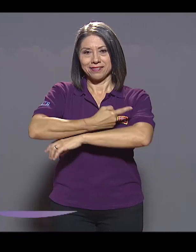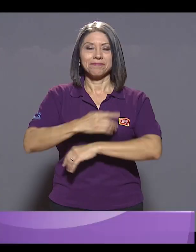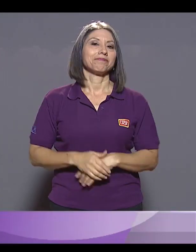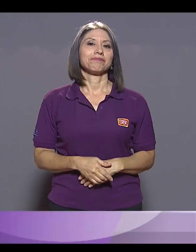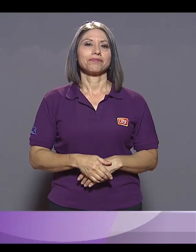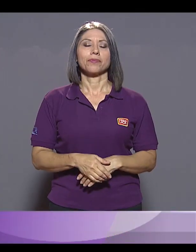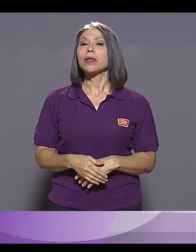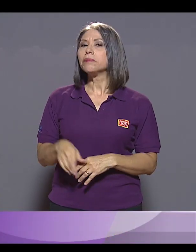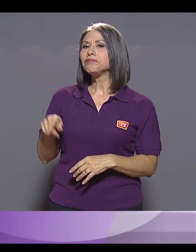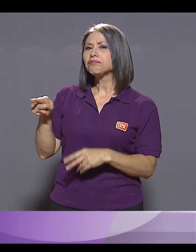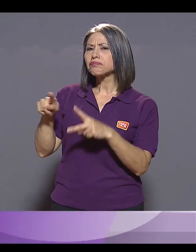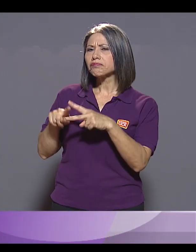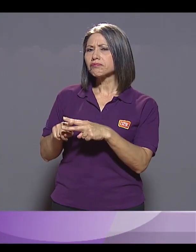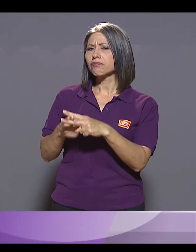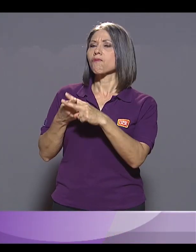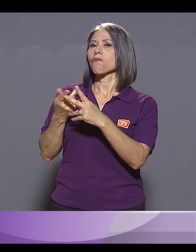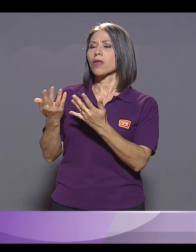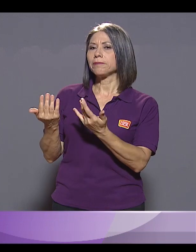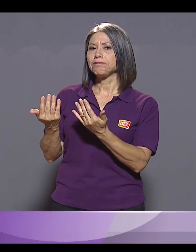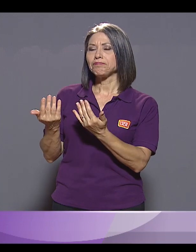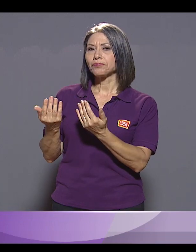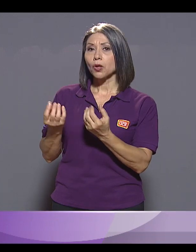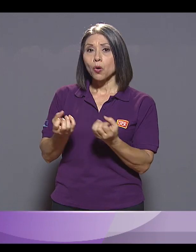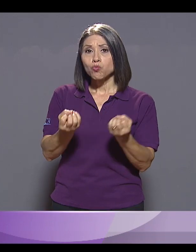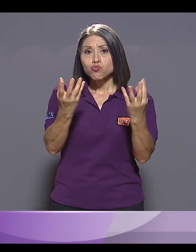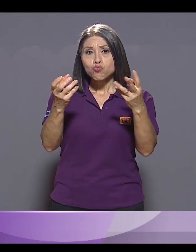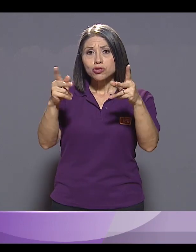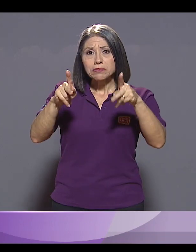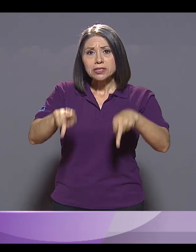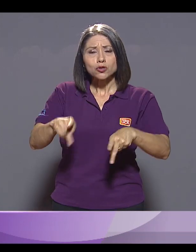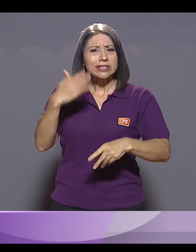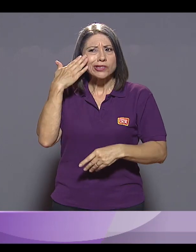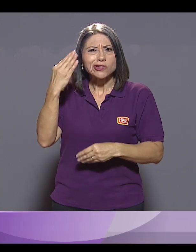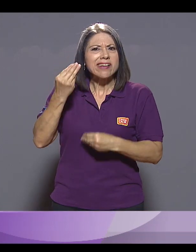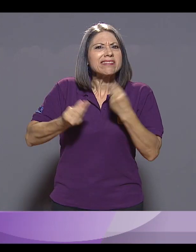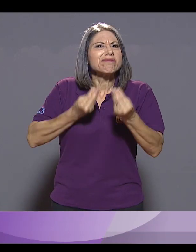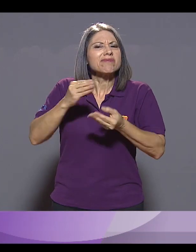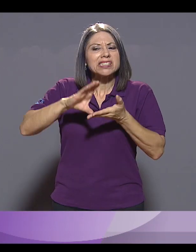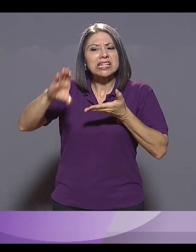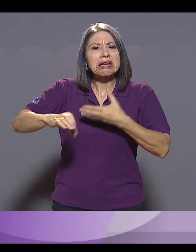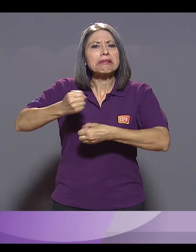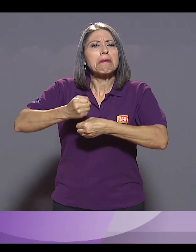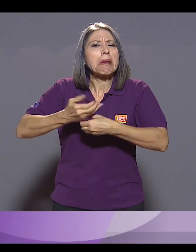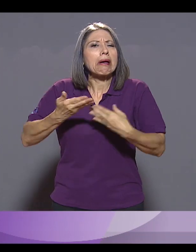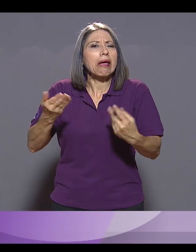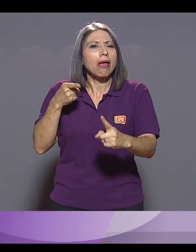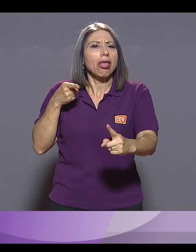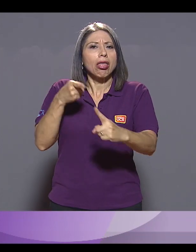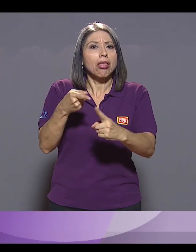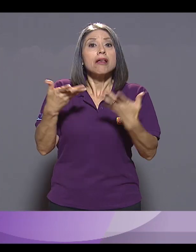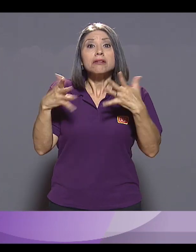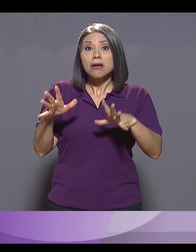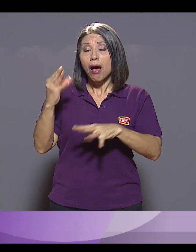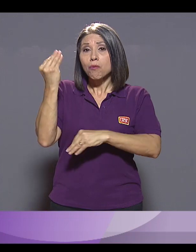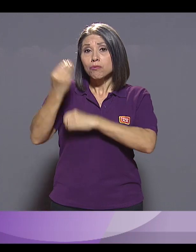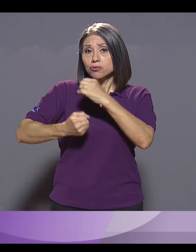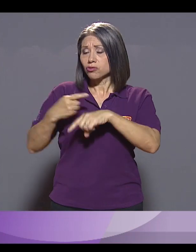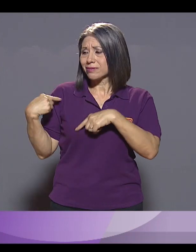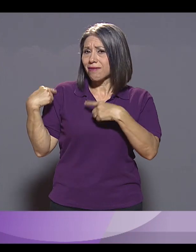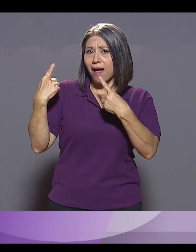programa. Bueno, muchísimas gracias por la invitación, ¿verdad? Un gusto para mí poderlos acompañar en este día. Johan, para